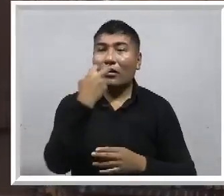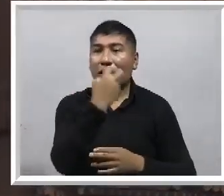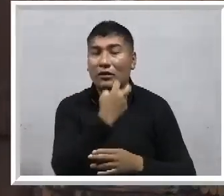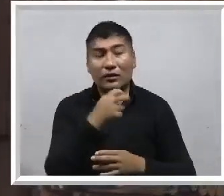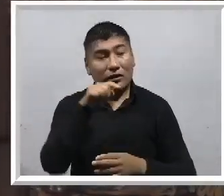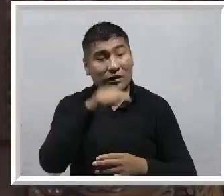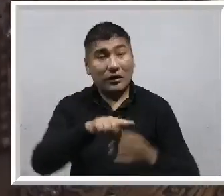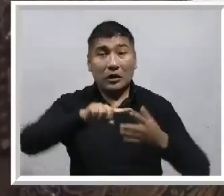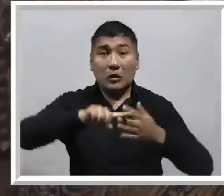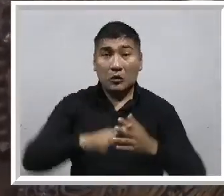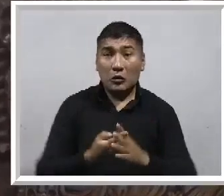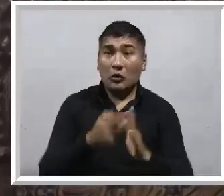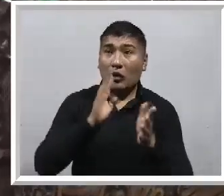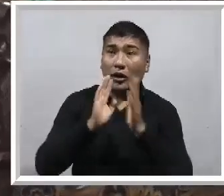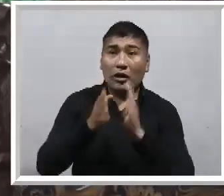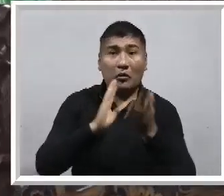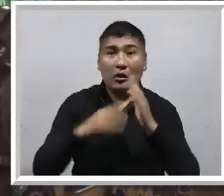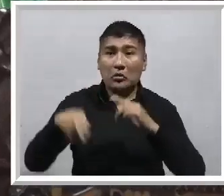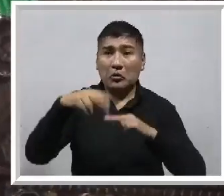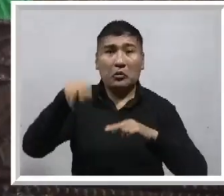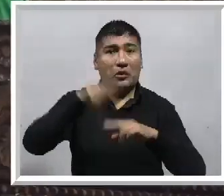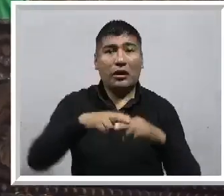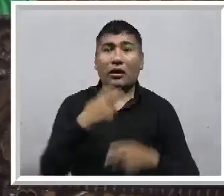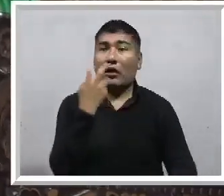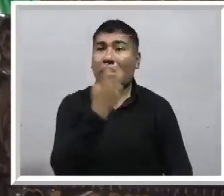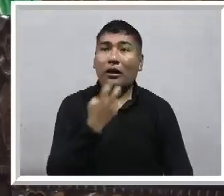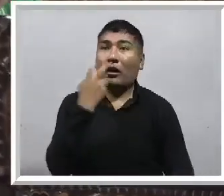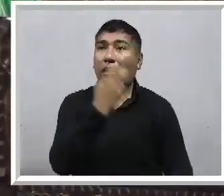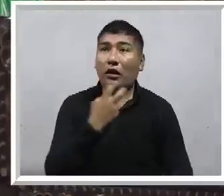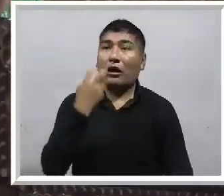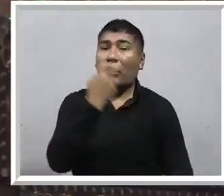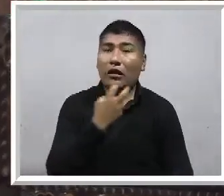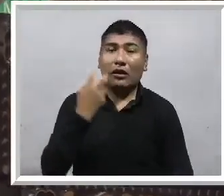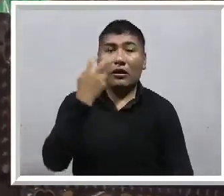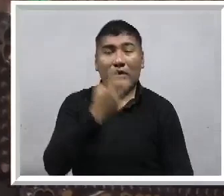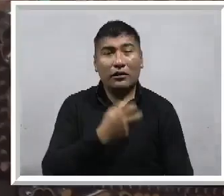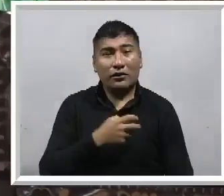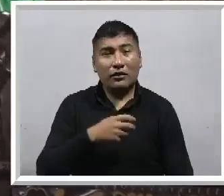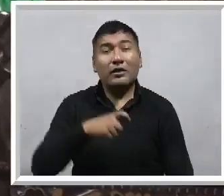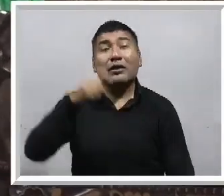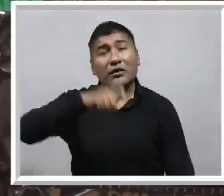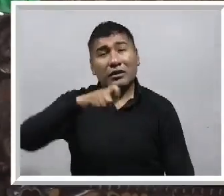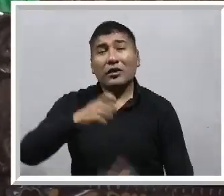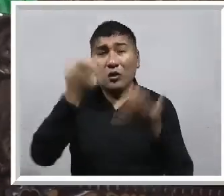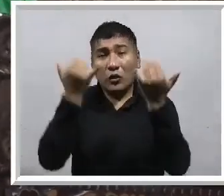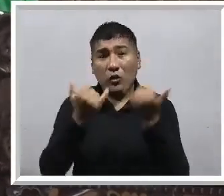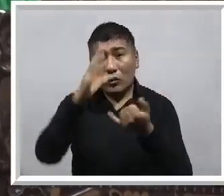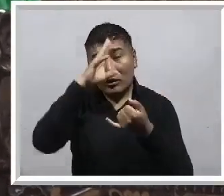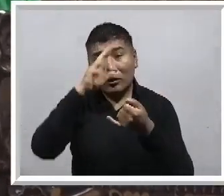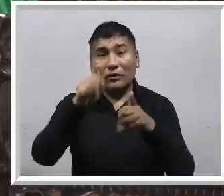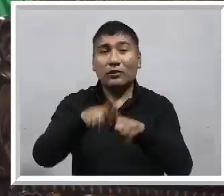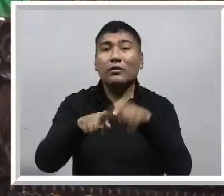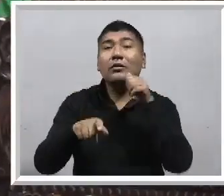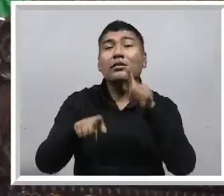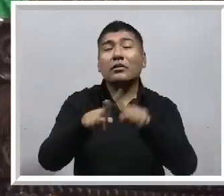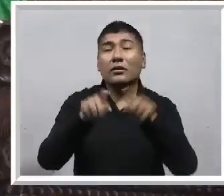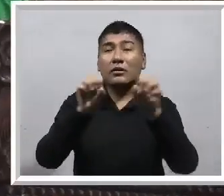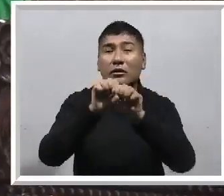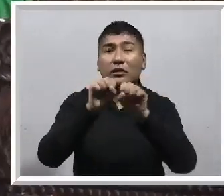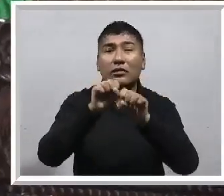comenzó a hablar normalmente Esa es la curación necesita hoy hermanos la